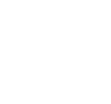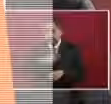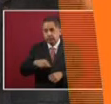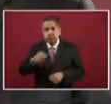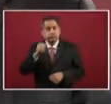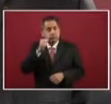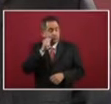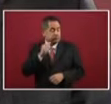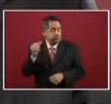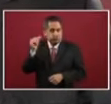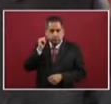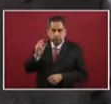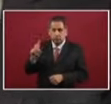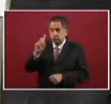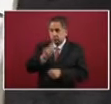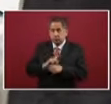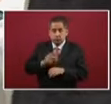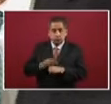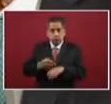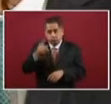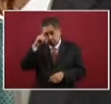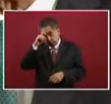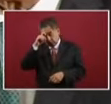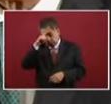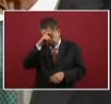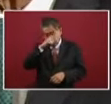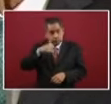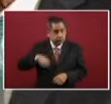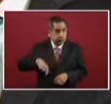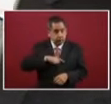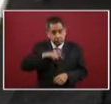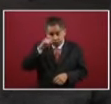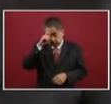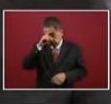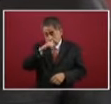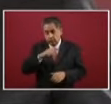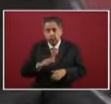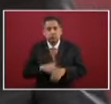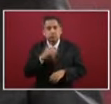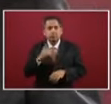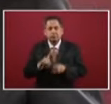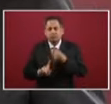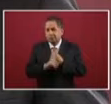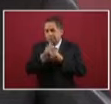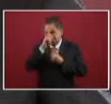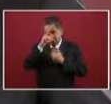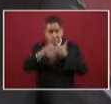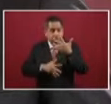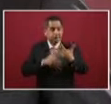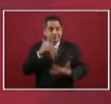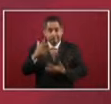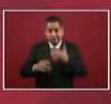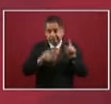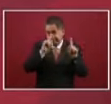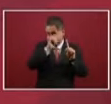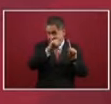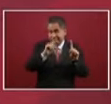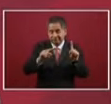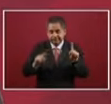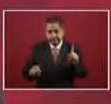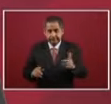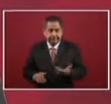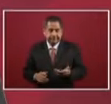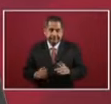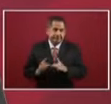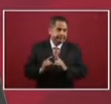Ayer fue un día muy difícil para nosotros por la violencia, por lo que